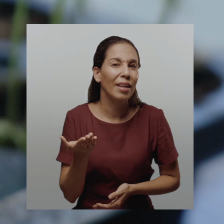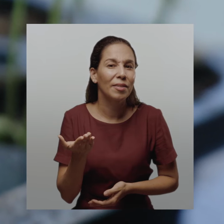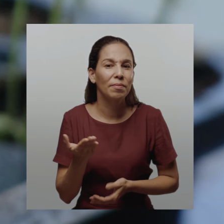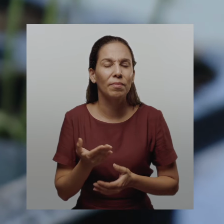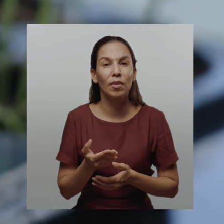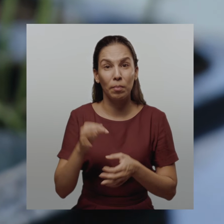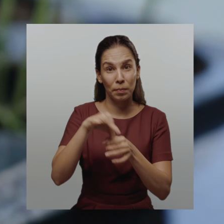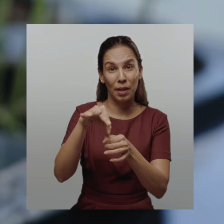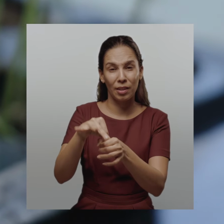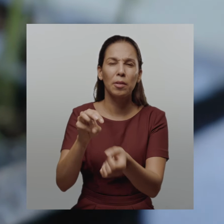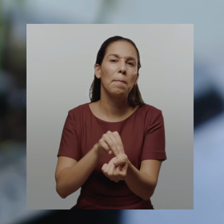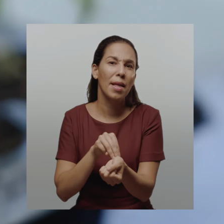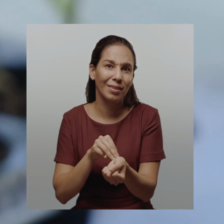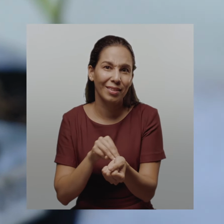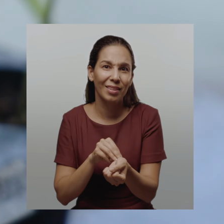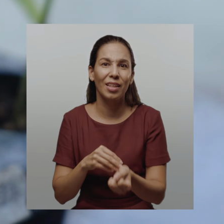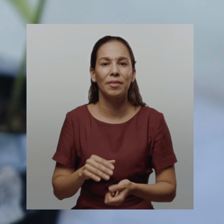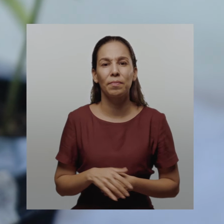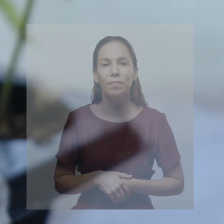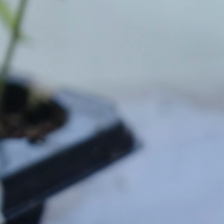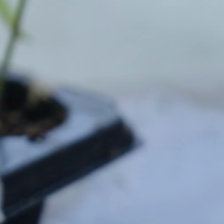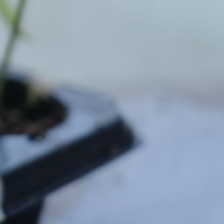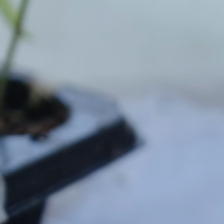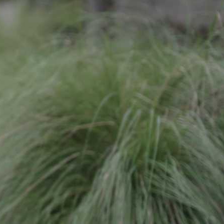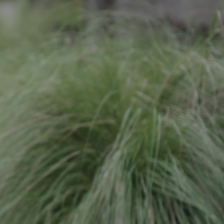también para plantas medicinales.